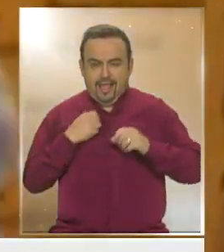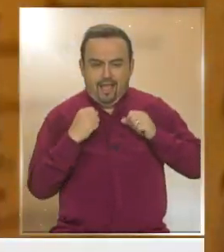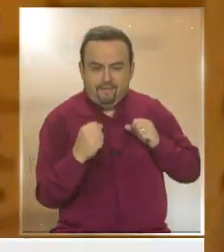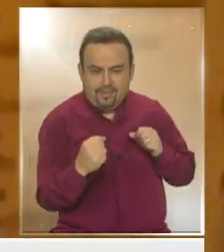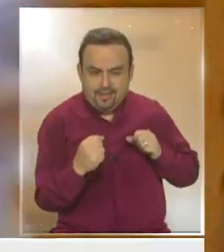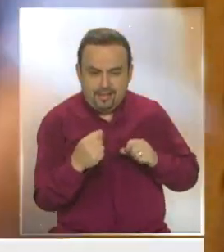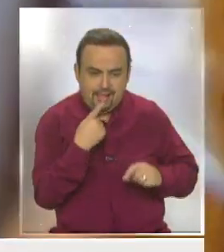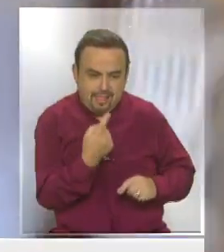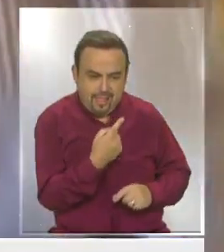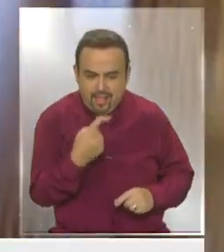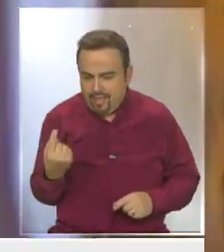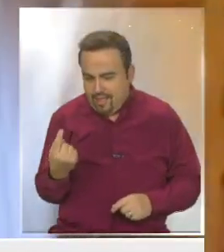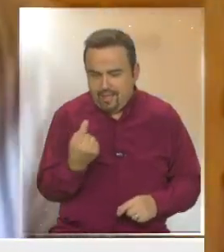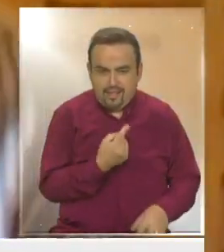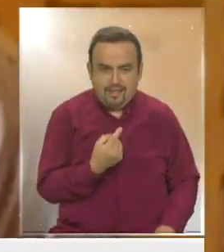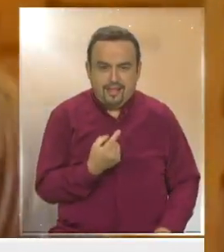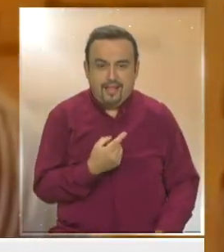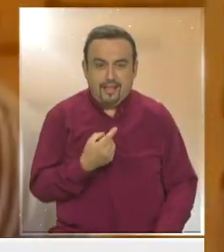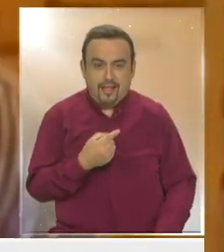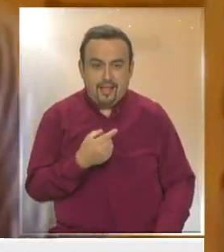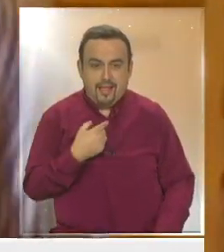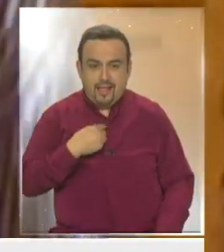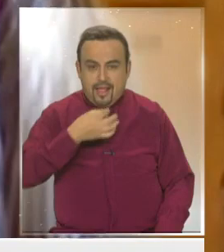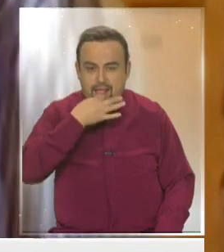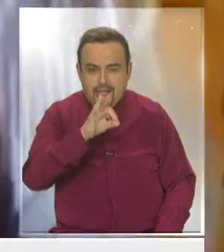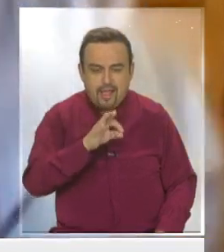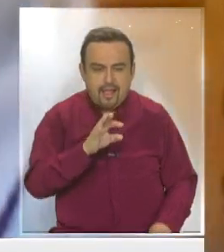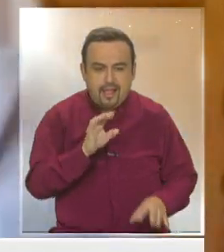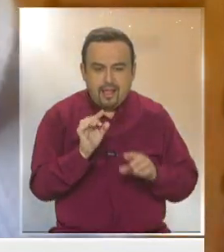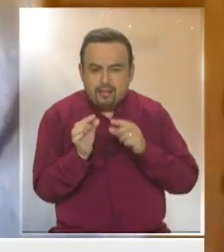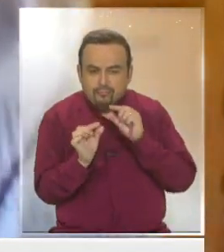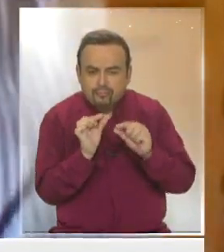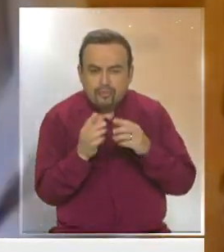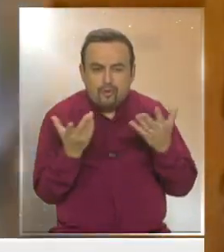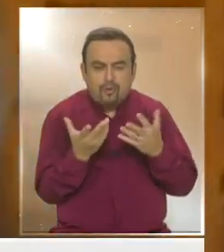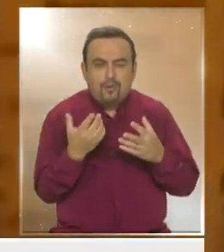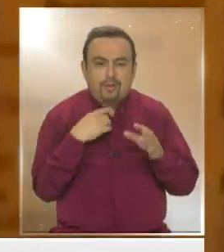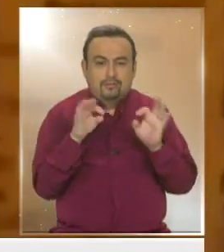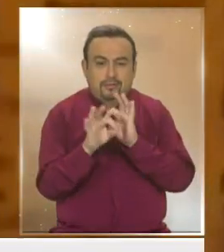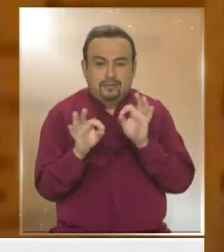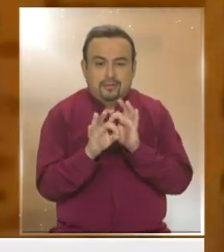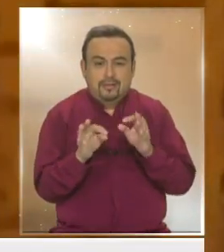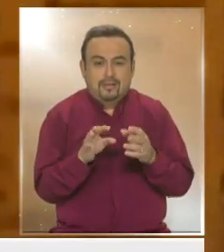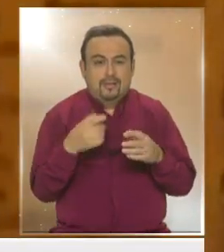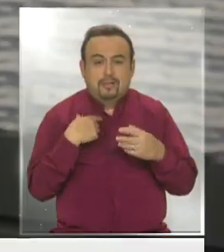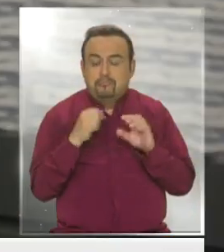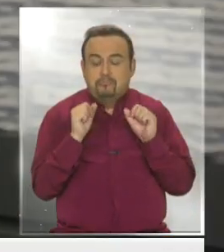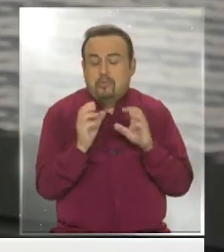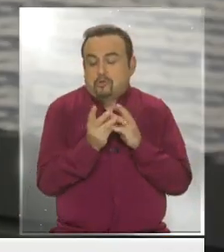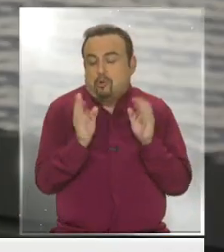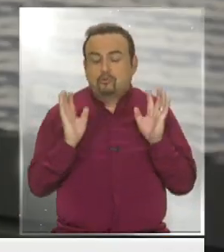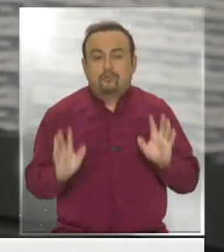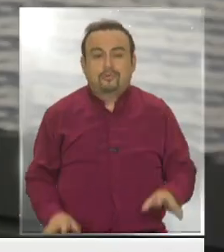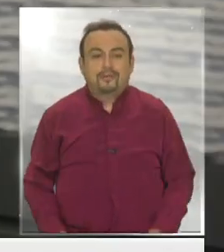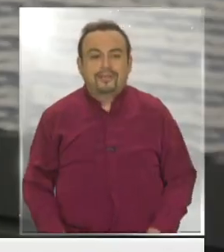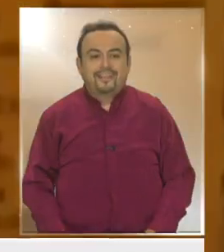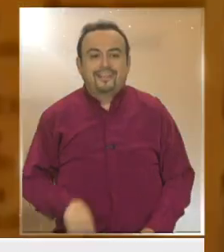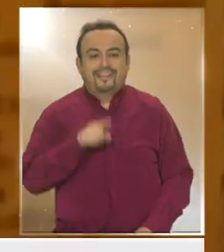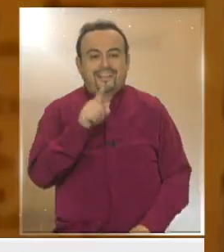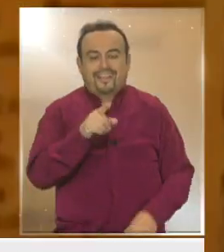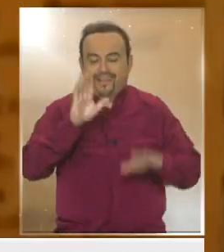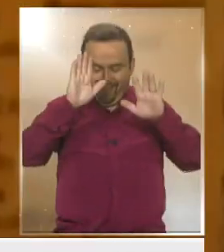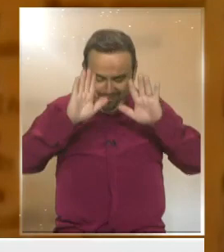avanzo, les digo los planos, me acerco, hablo de los matices, o sea, lo soluciono. Eres una